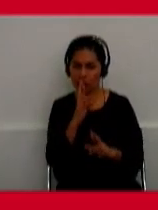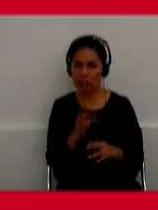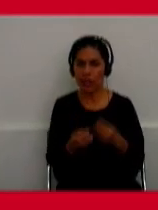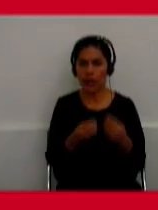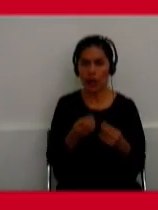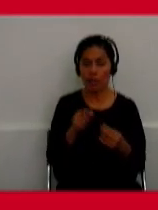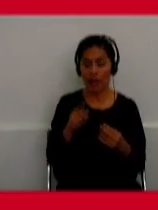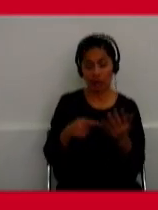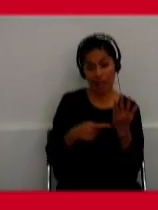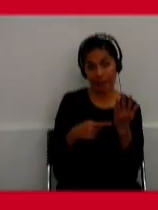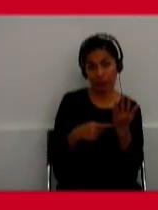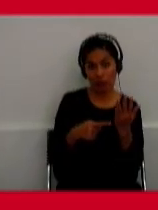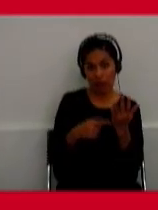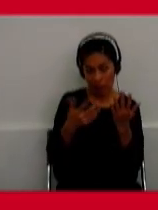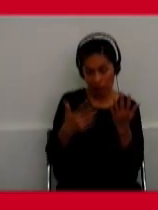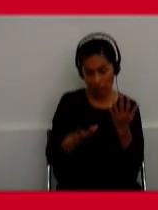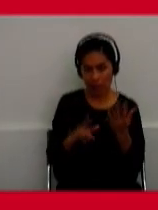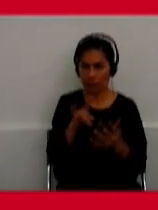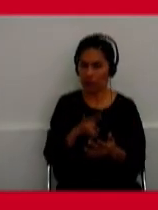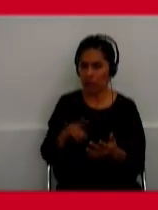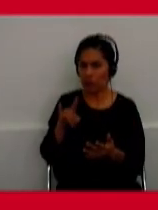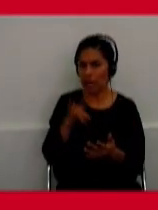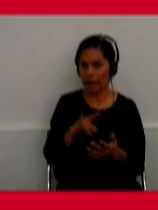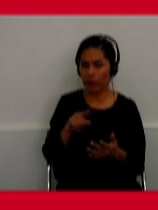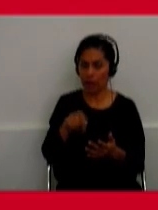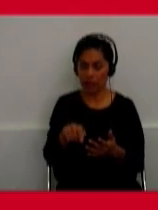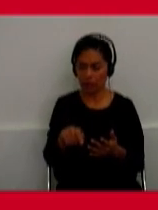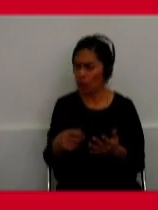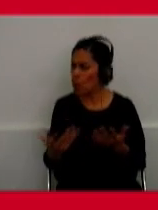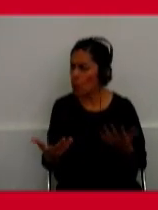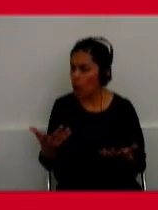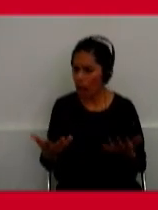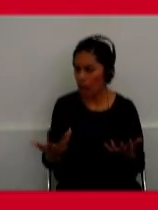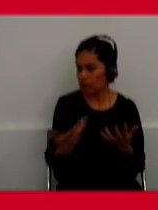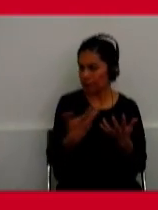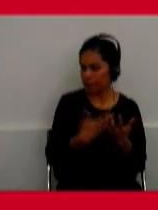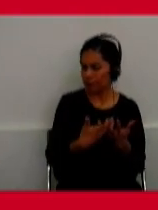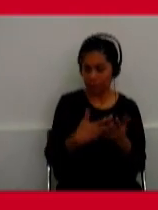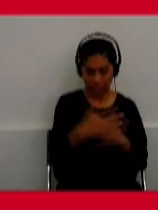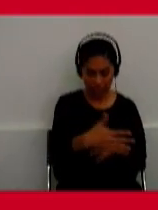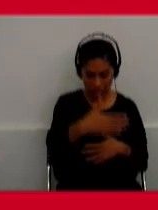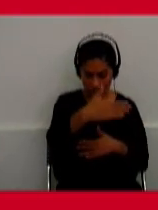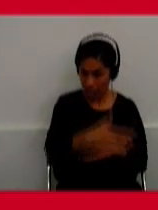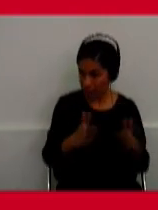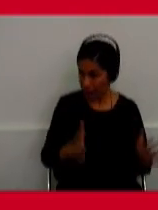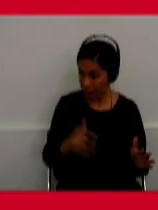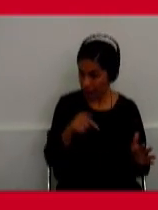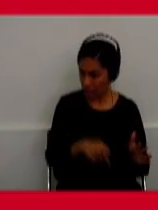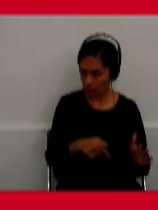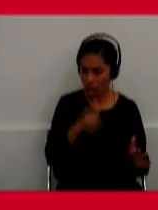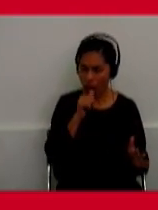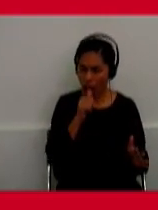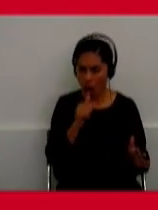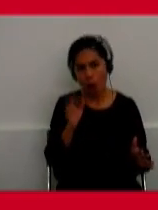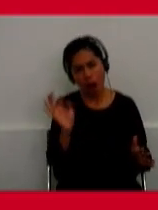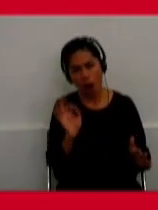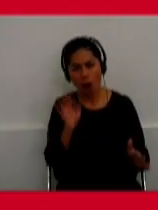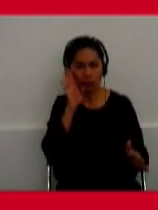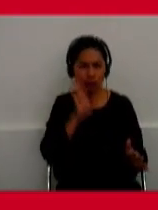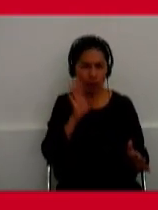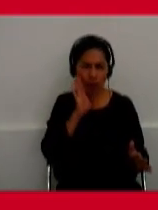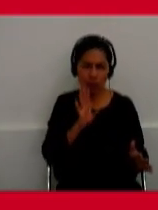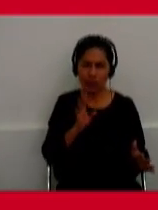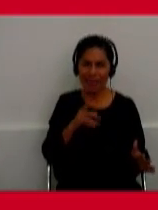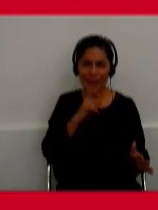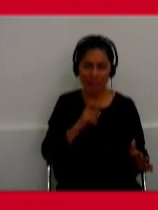es la tecnología más adecuada que se asocia al relave que estamos estudiando, ¿no? Al final vamos a presentar unas